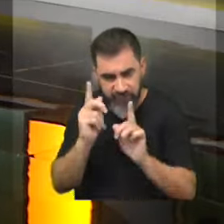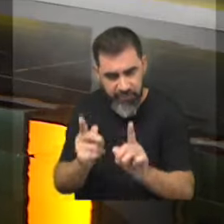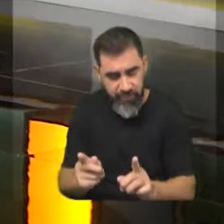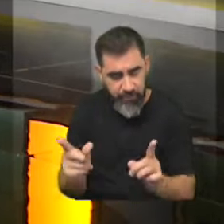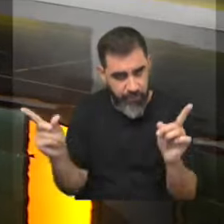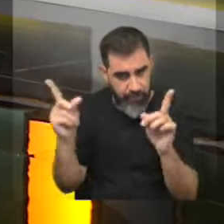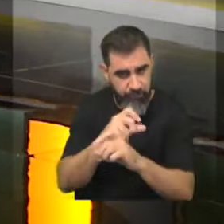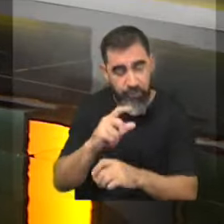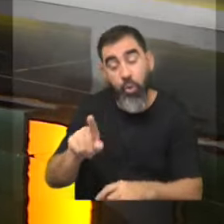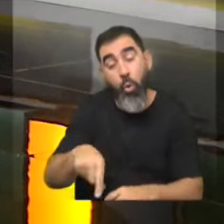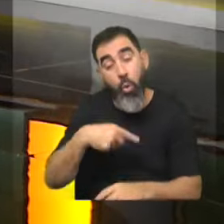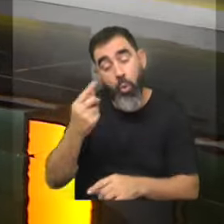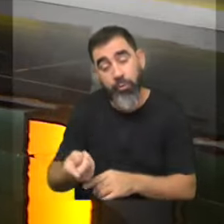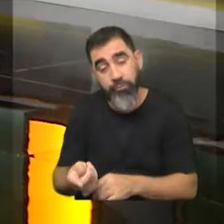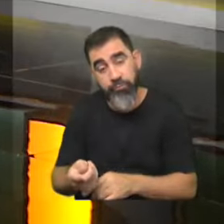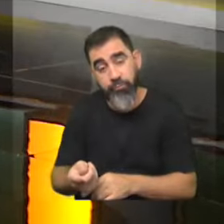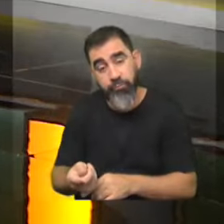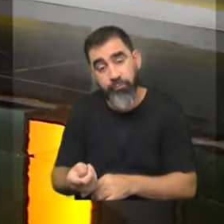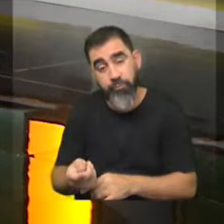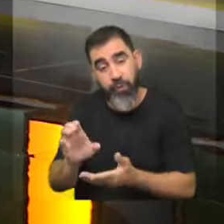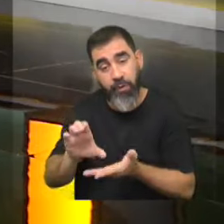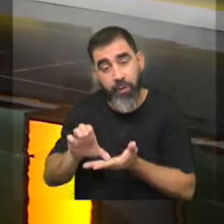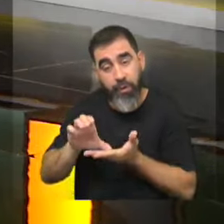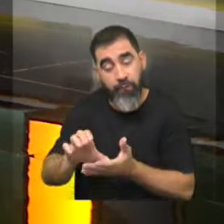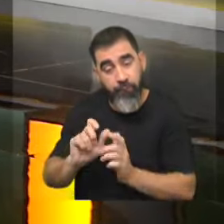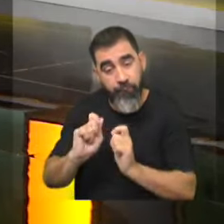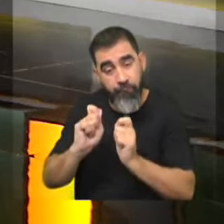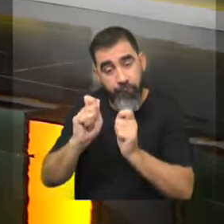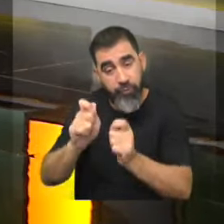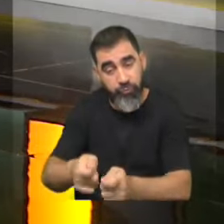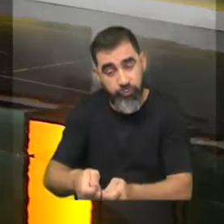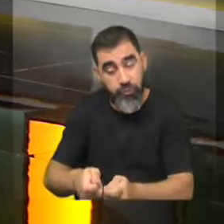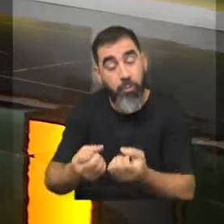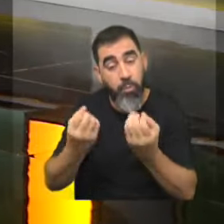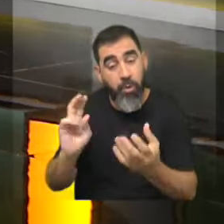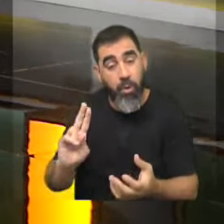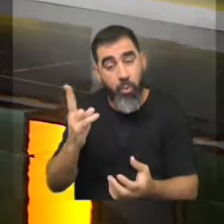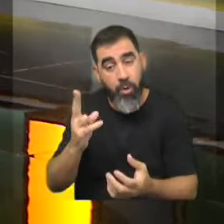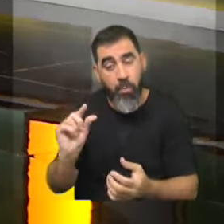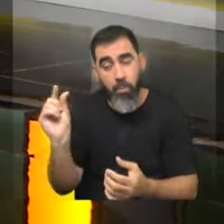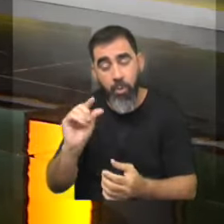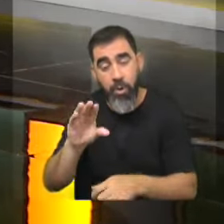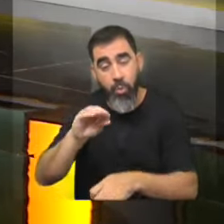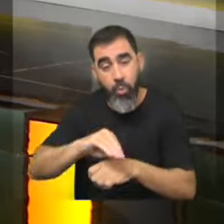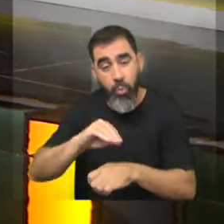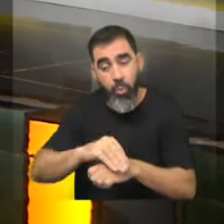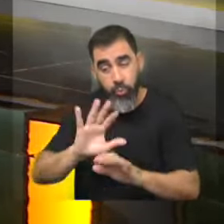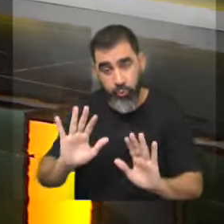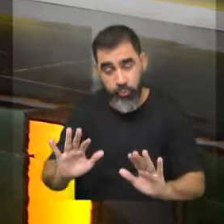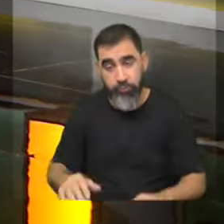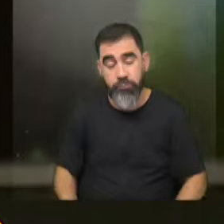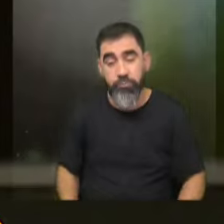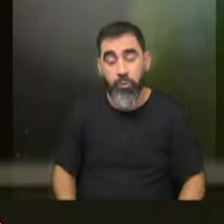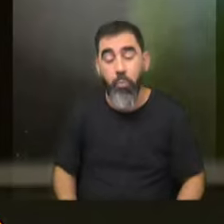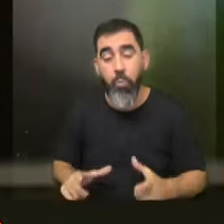Y lo otro... los inversores de riesgo. Porque en Uruguay tenemos re poca cultura re de poco. Eso, ¿no? Acá, sí, afortunadamente,